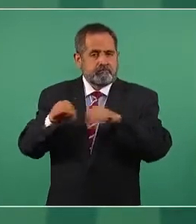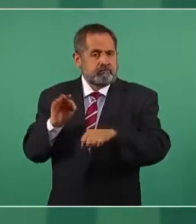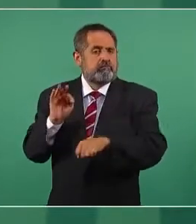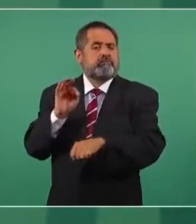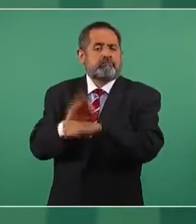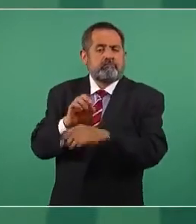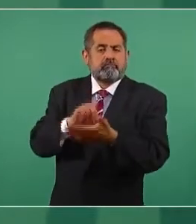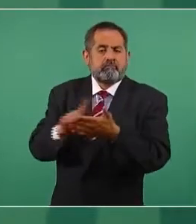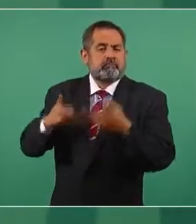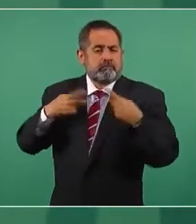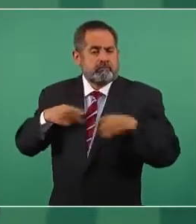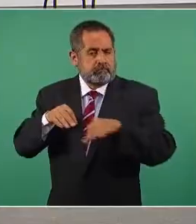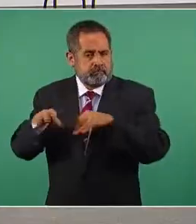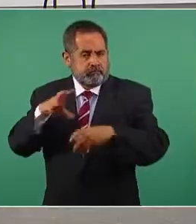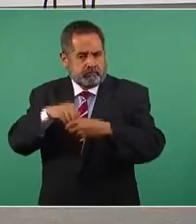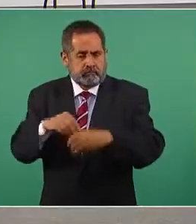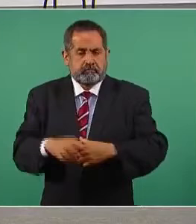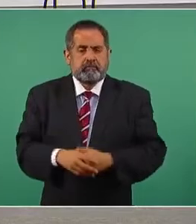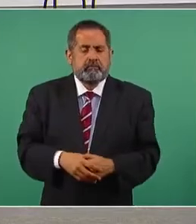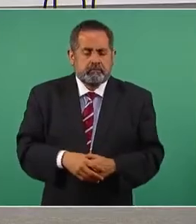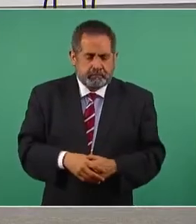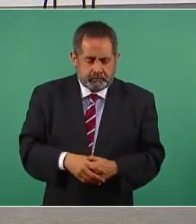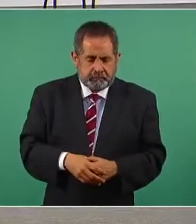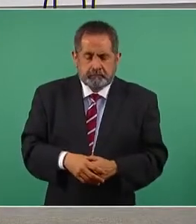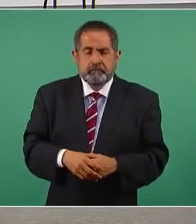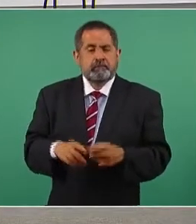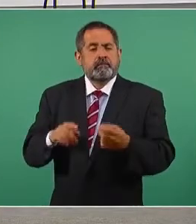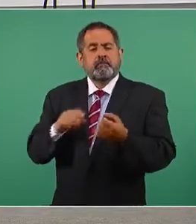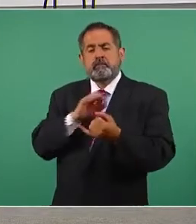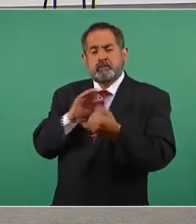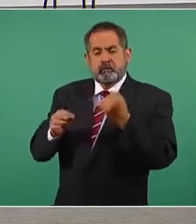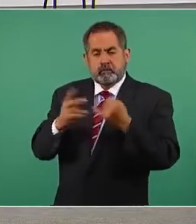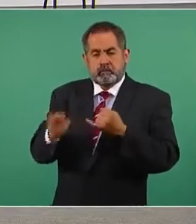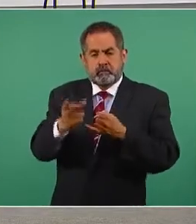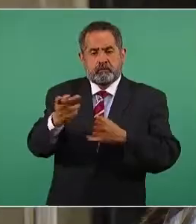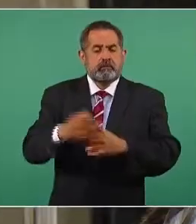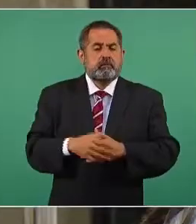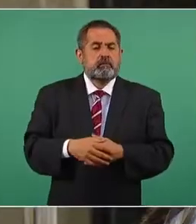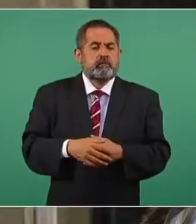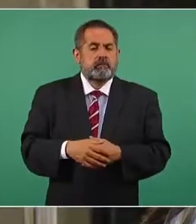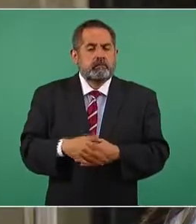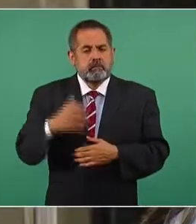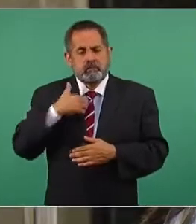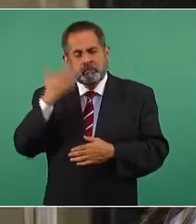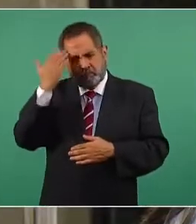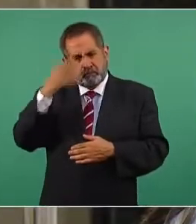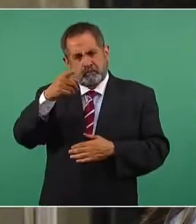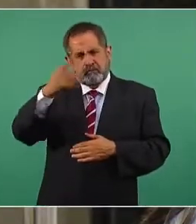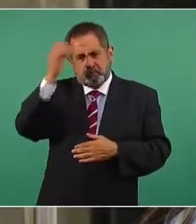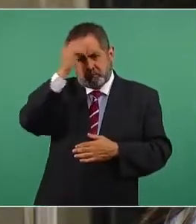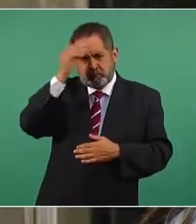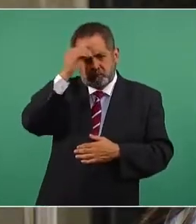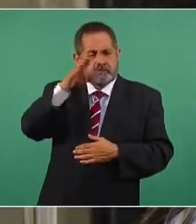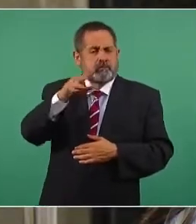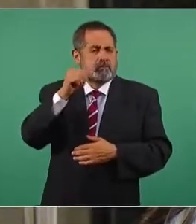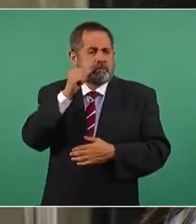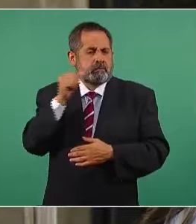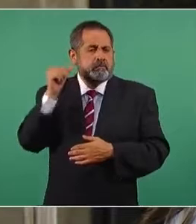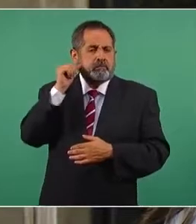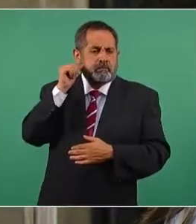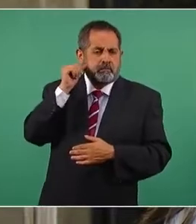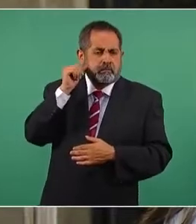de los derechos de los trabajadores. Finalmente, señor secretario, quisiera saber cuál es su opinión.